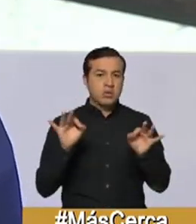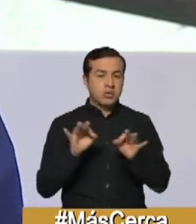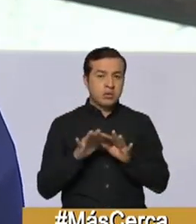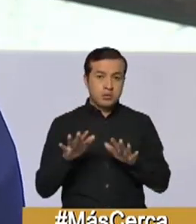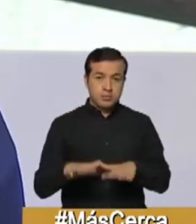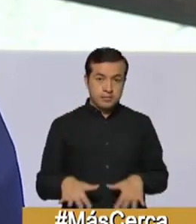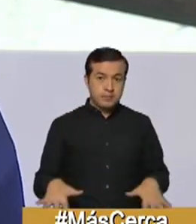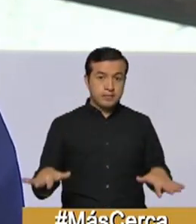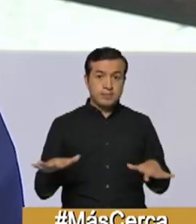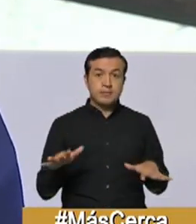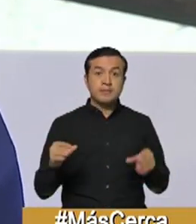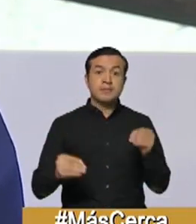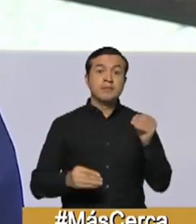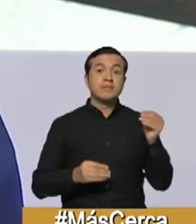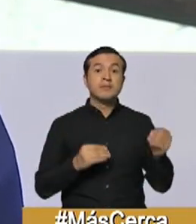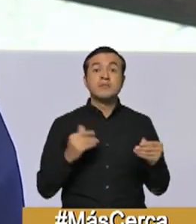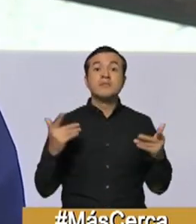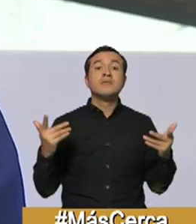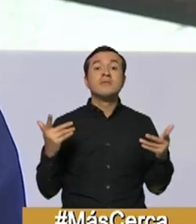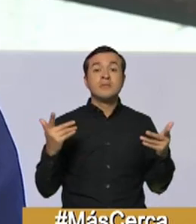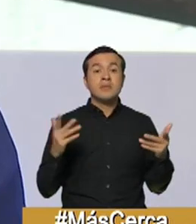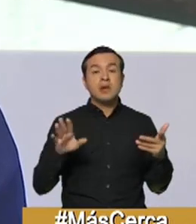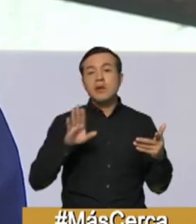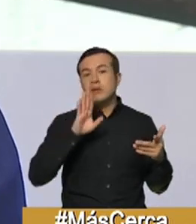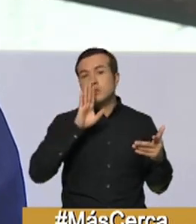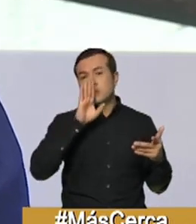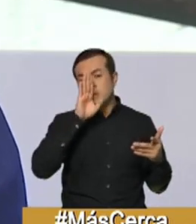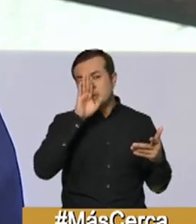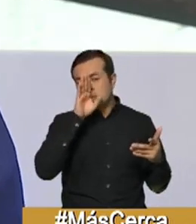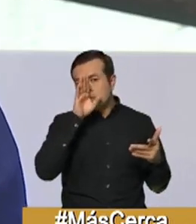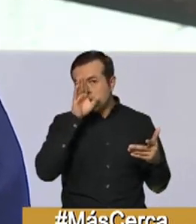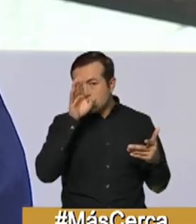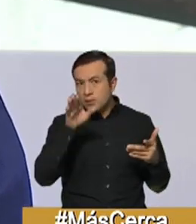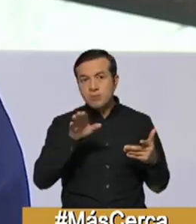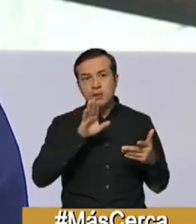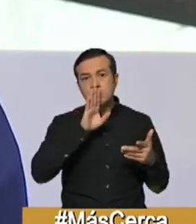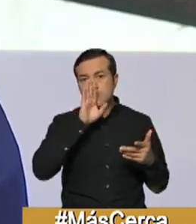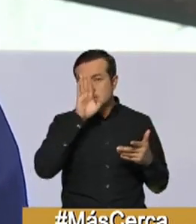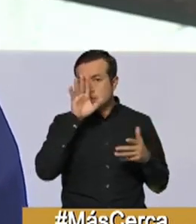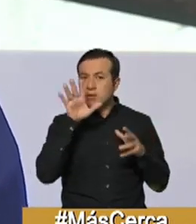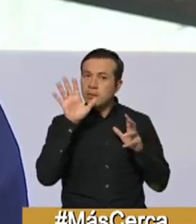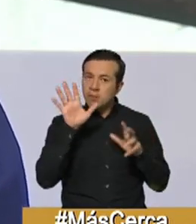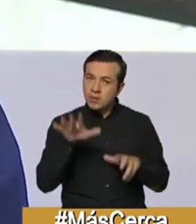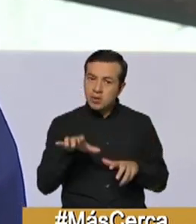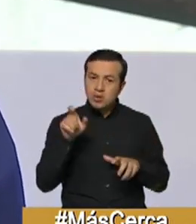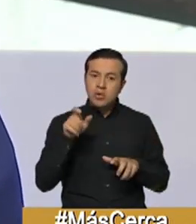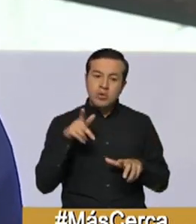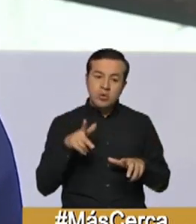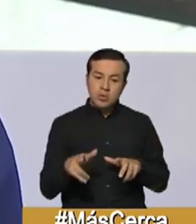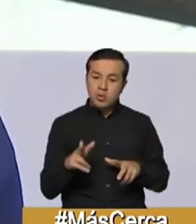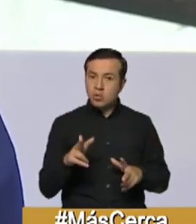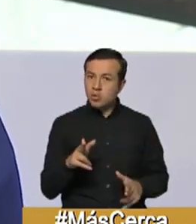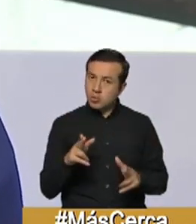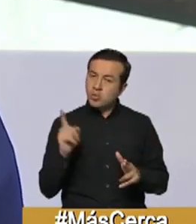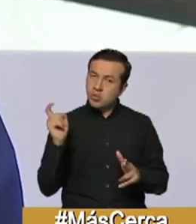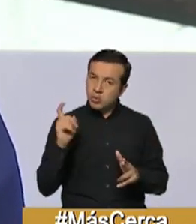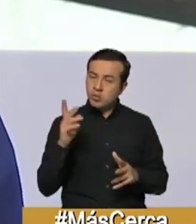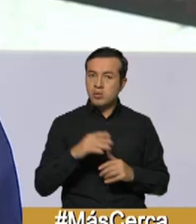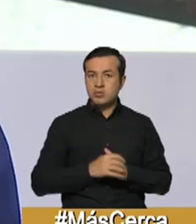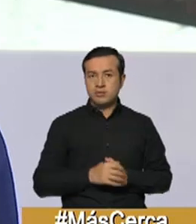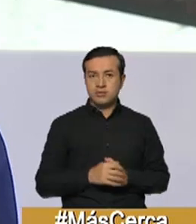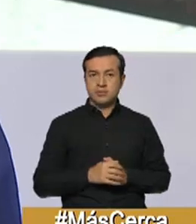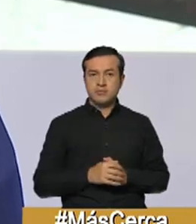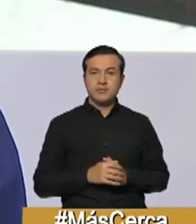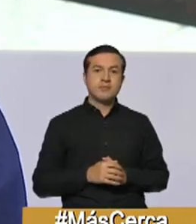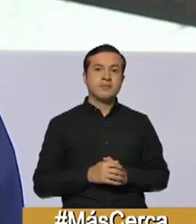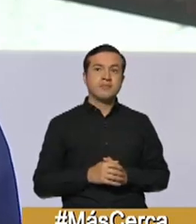mascotas. Lo que podemos hacer es esterilizar, siempre esterilizar, no hay de otra forma. Ahora, si bien es cierto, tenemos